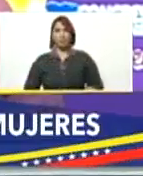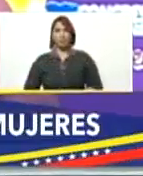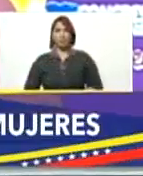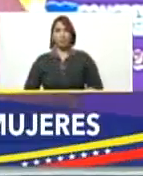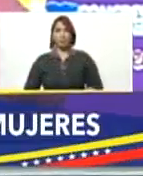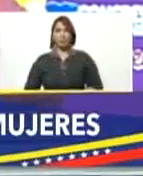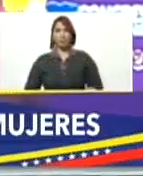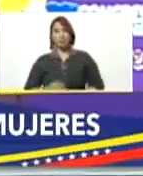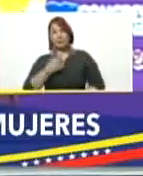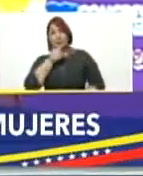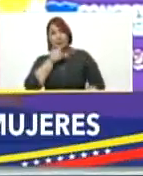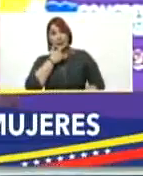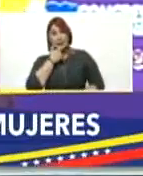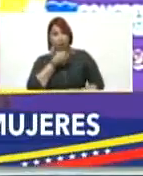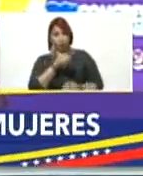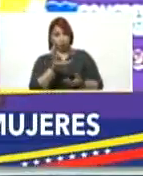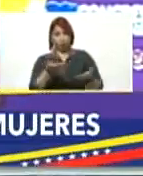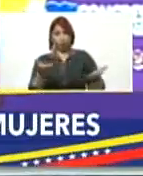qué belleza.